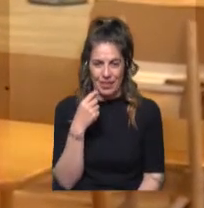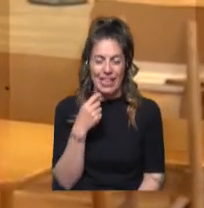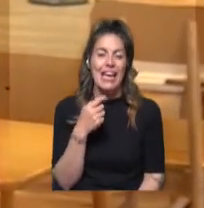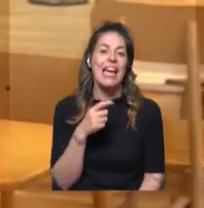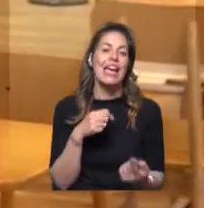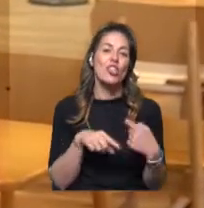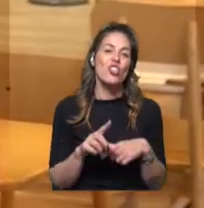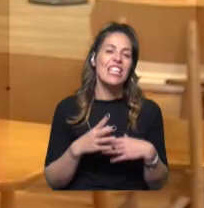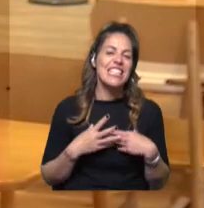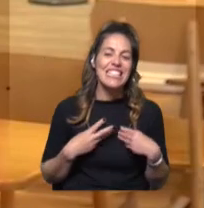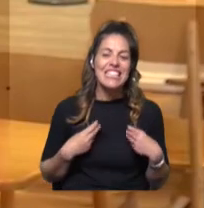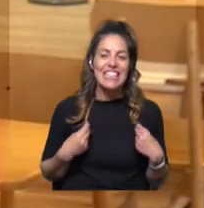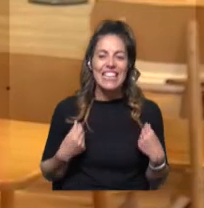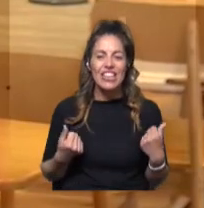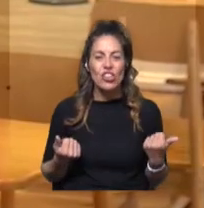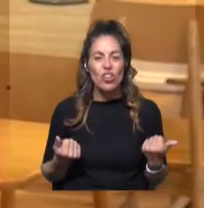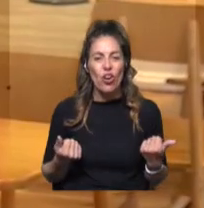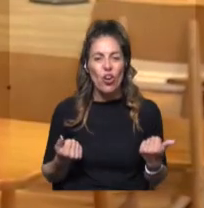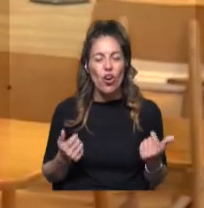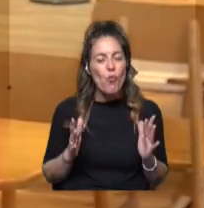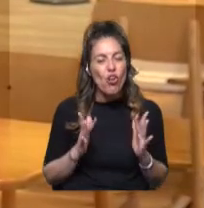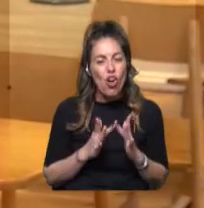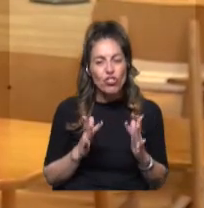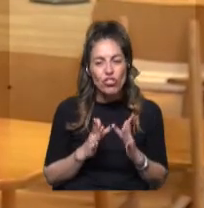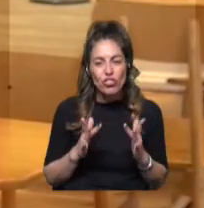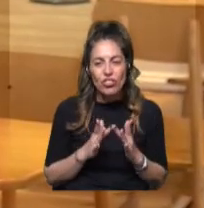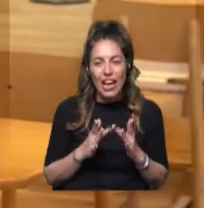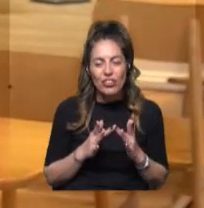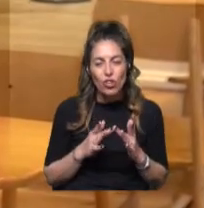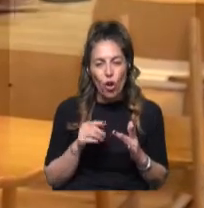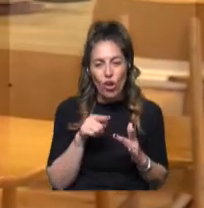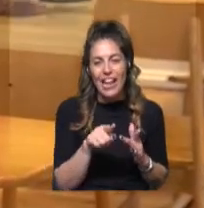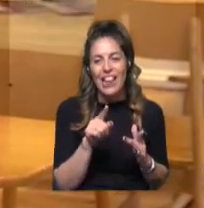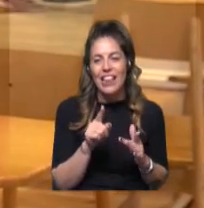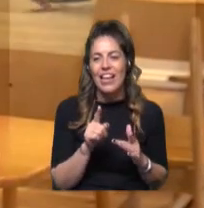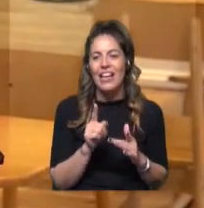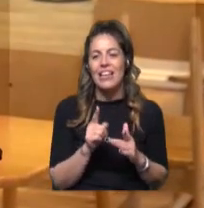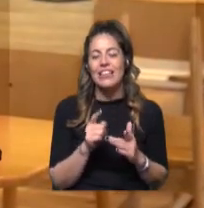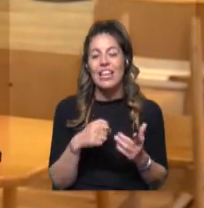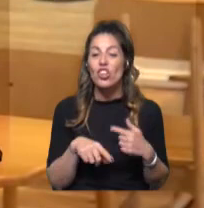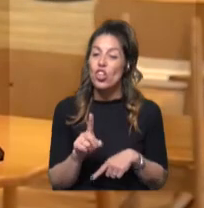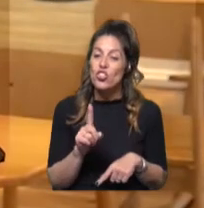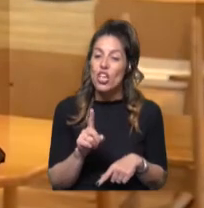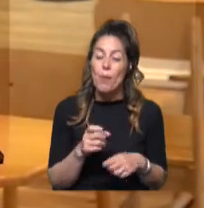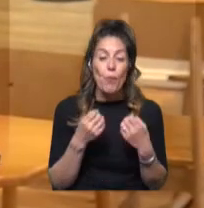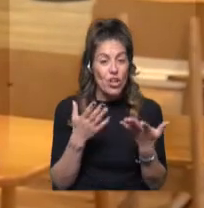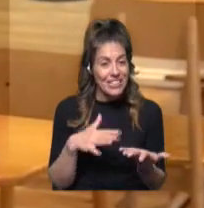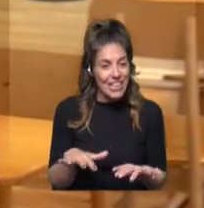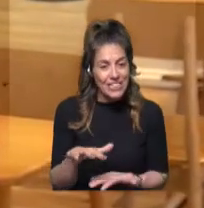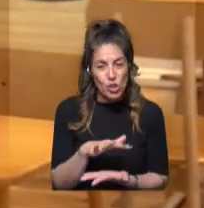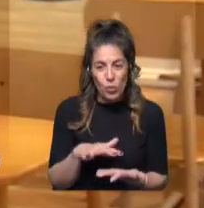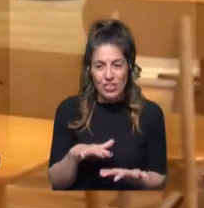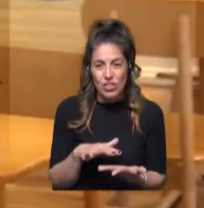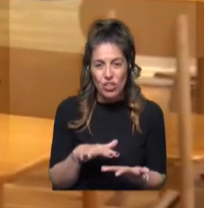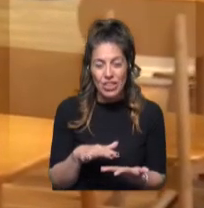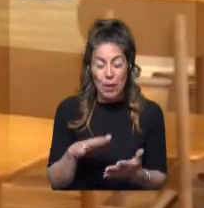Entonces siento que tengo un estrecho contacto con su impronta y entonces justamente por esta situación en